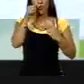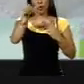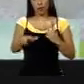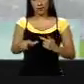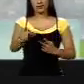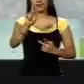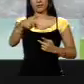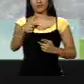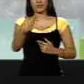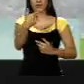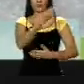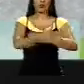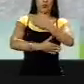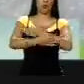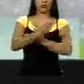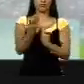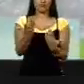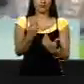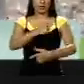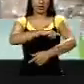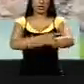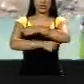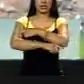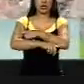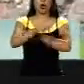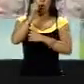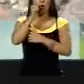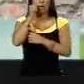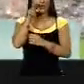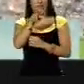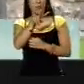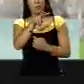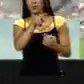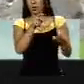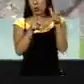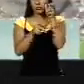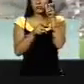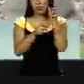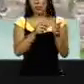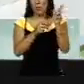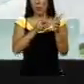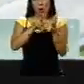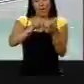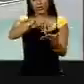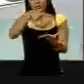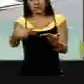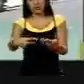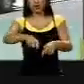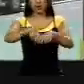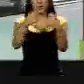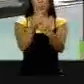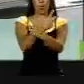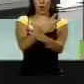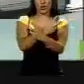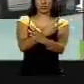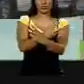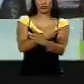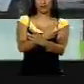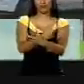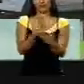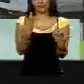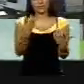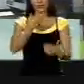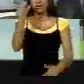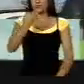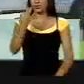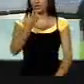se abra una investigación y que se vaya hasta lo último. Es decir, que esto no quede como un susto. porque esto